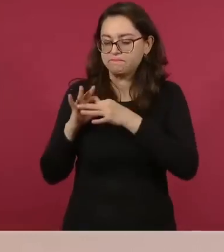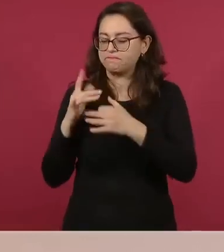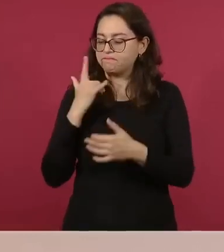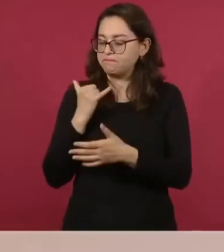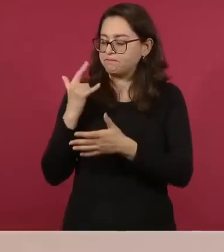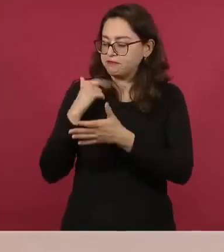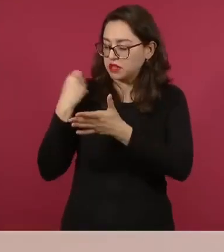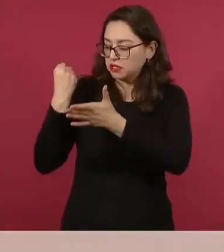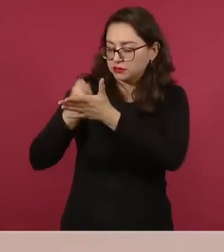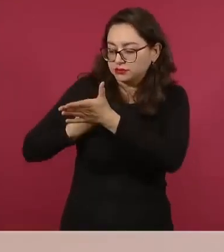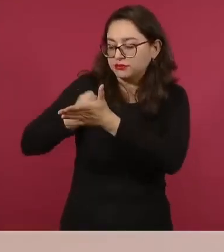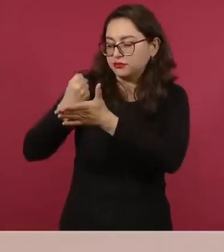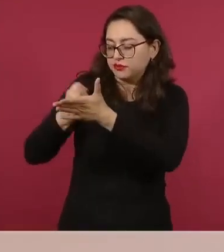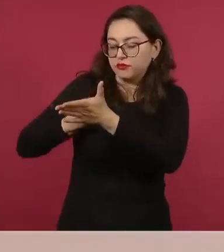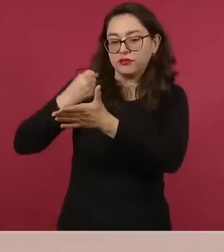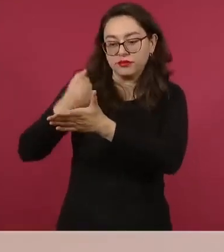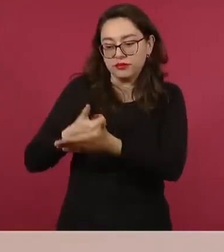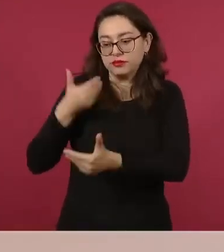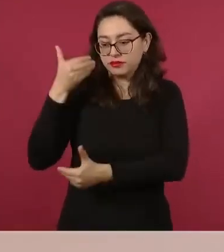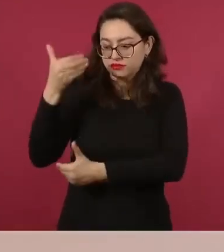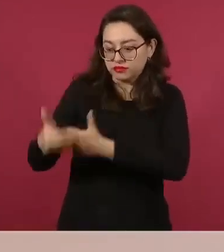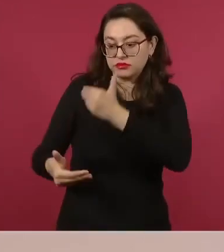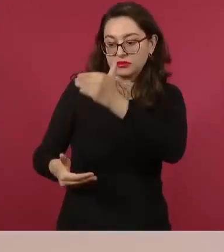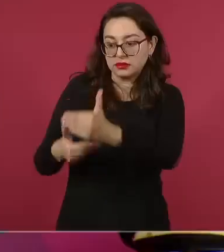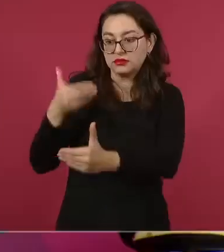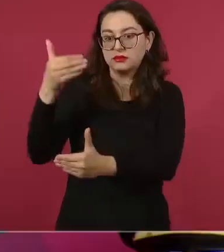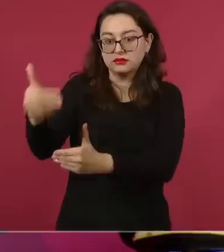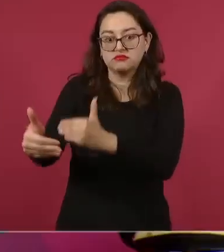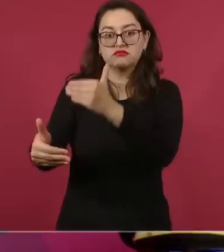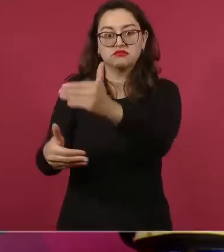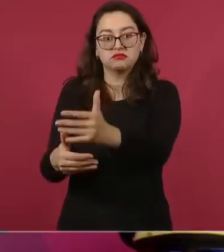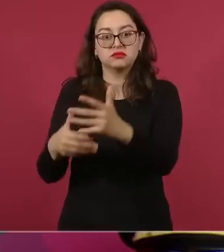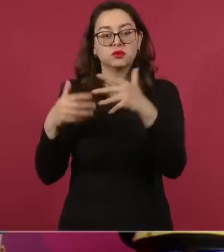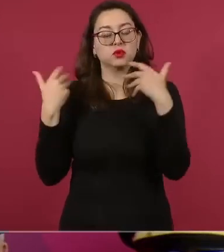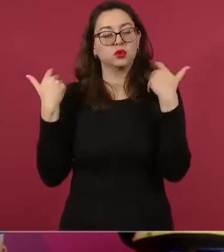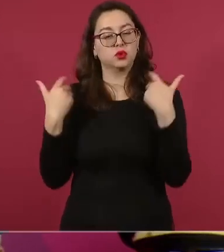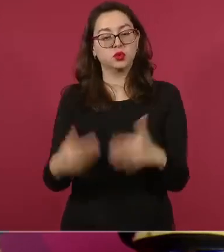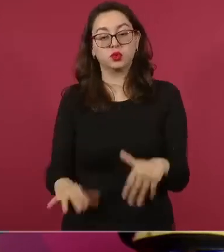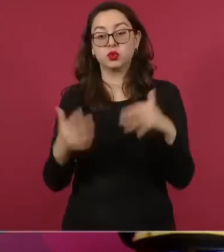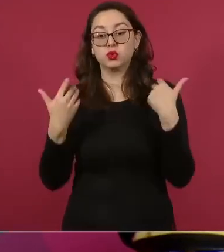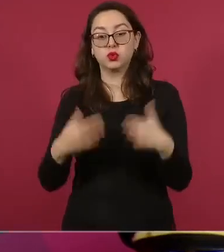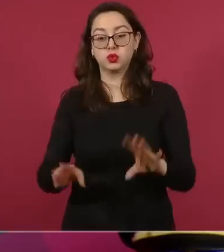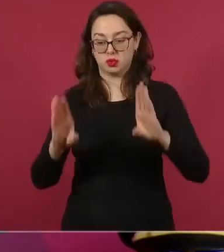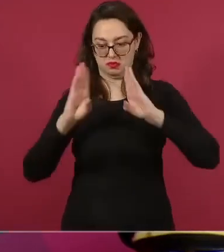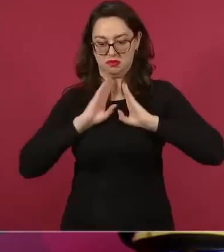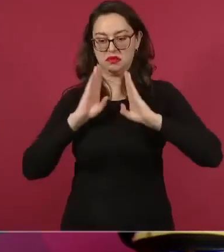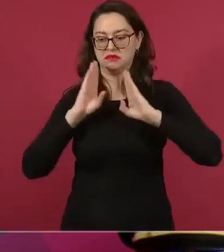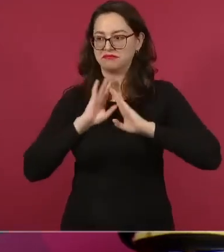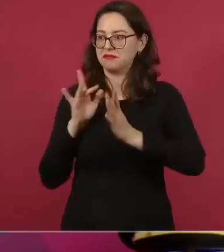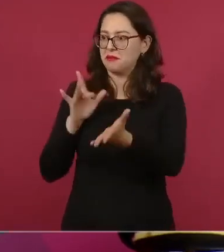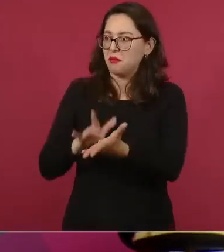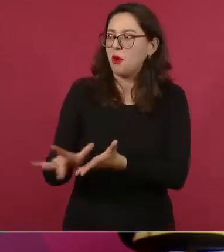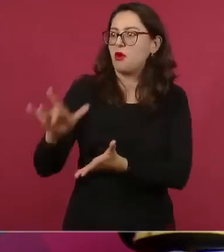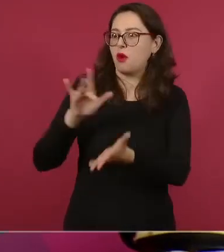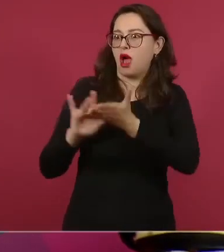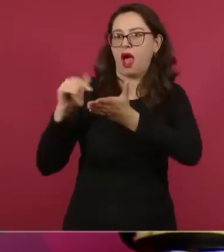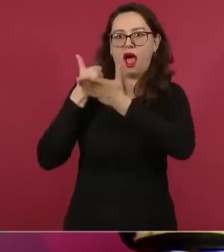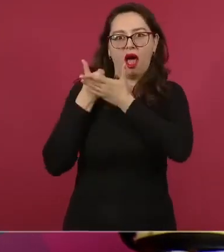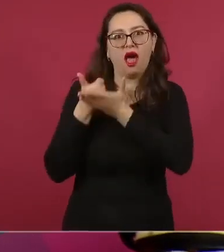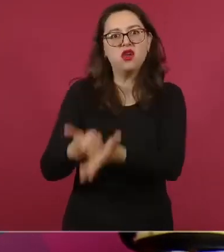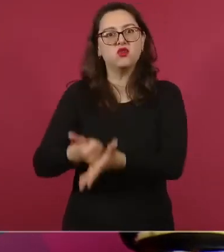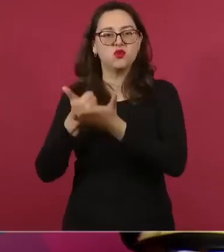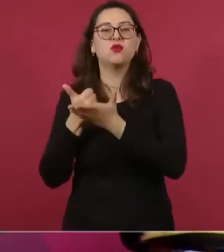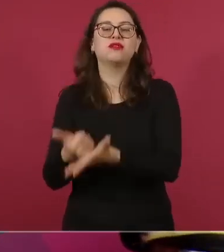no debe de extrañar que nos estén ayudando tanto, tanto las Fuerzas